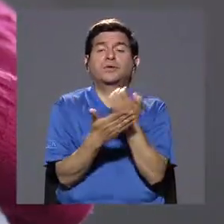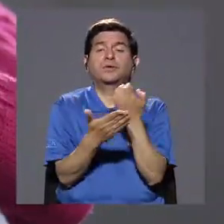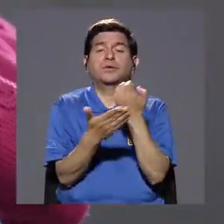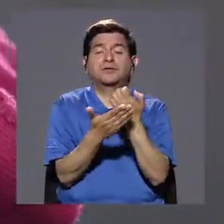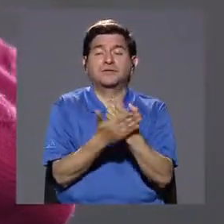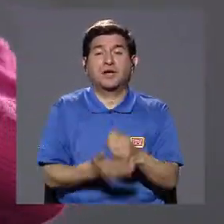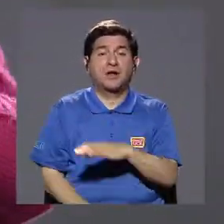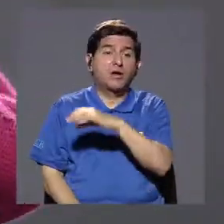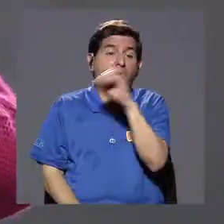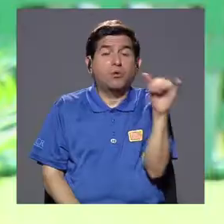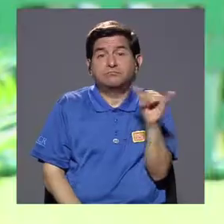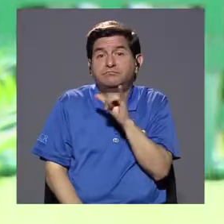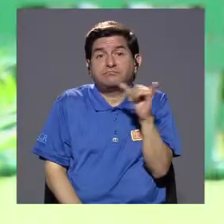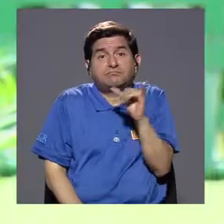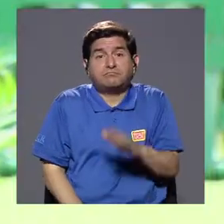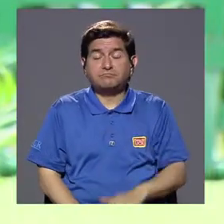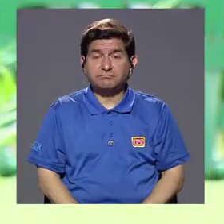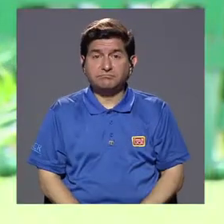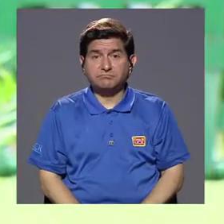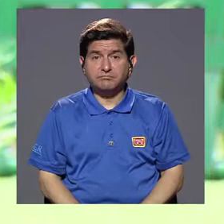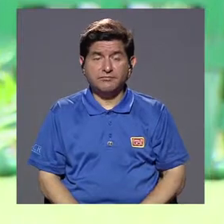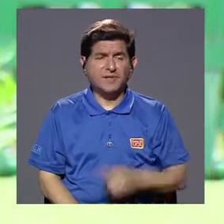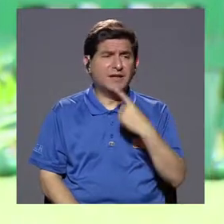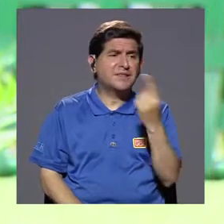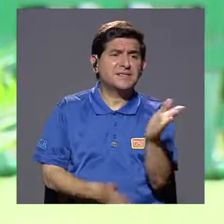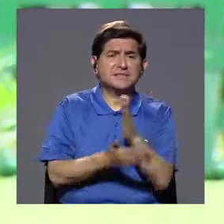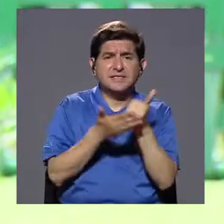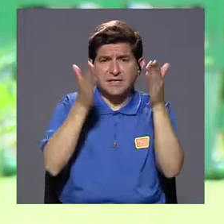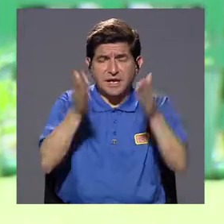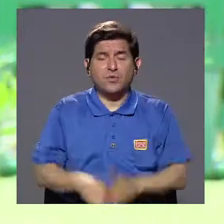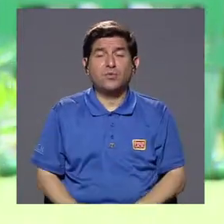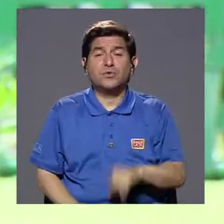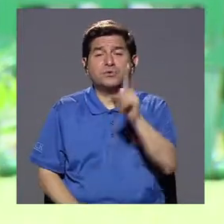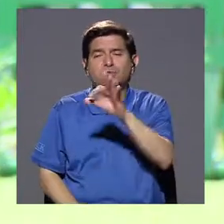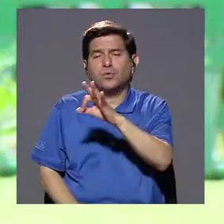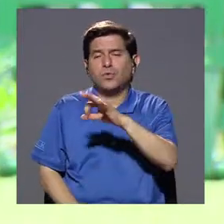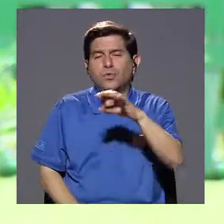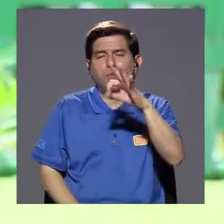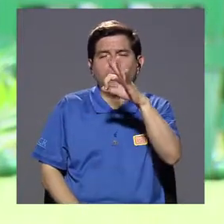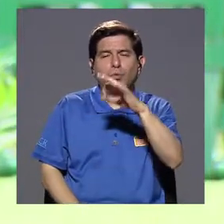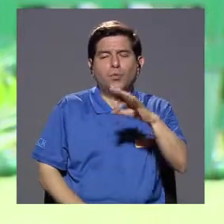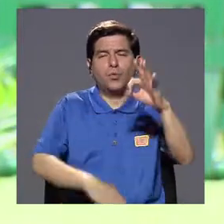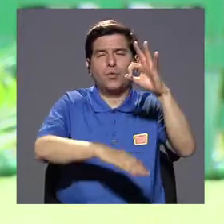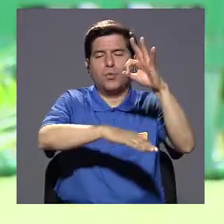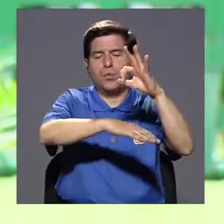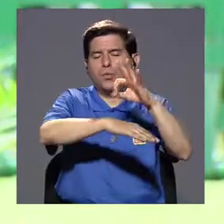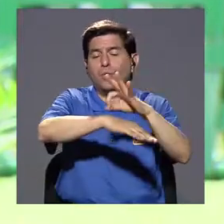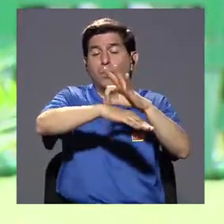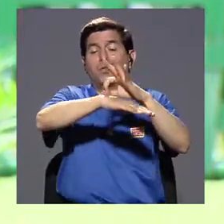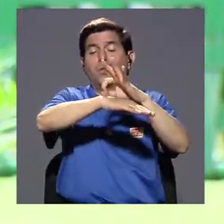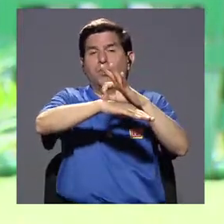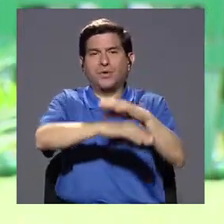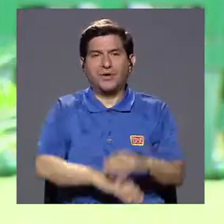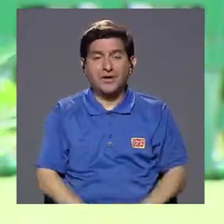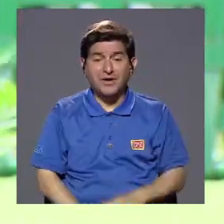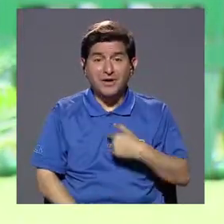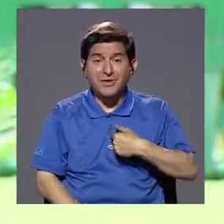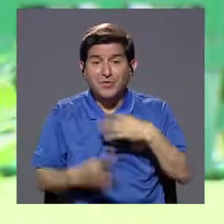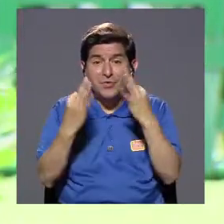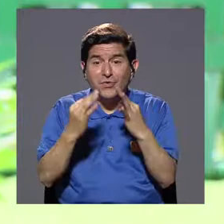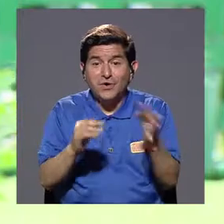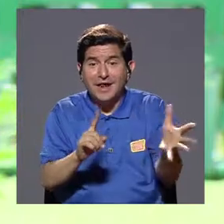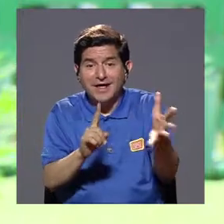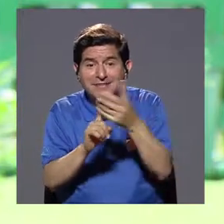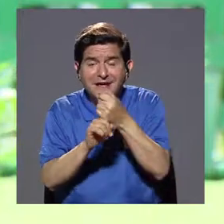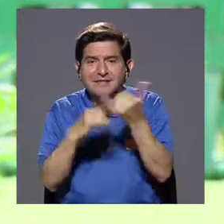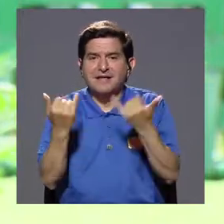como puede ser también como dicen algunos una mariposa que se posa por instantes y uno en lo que intenta